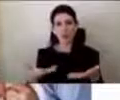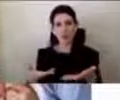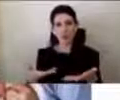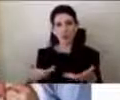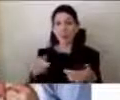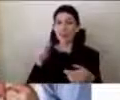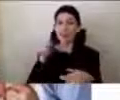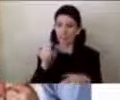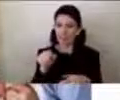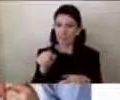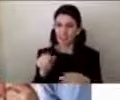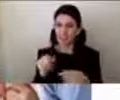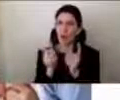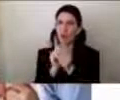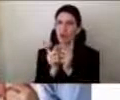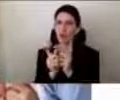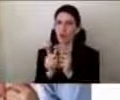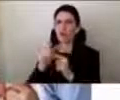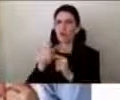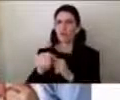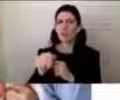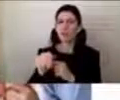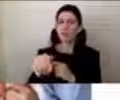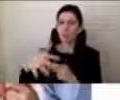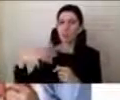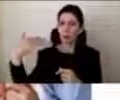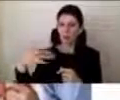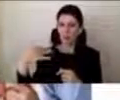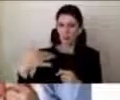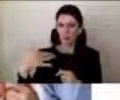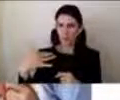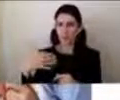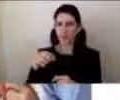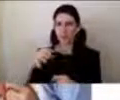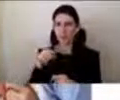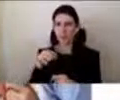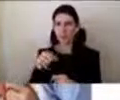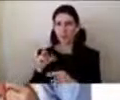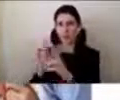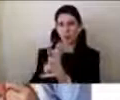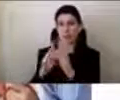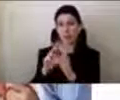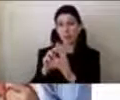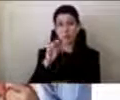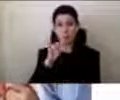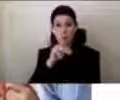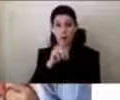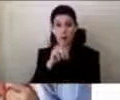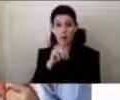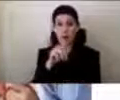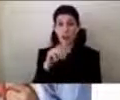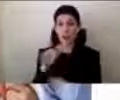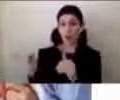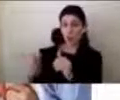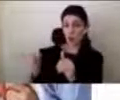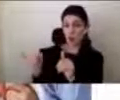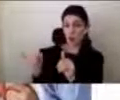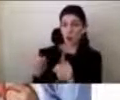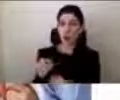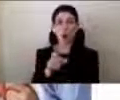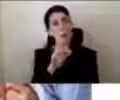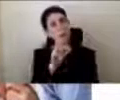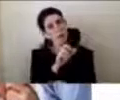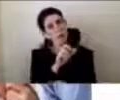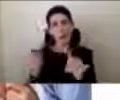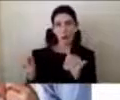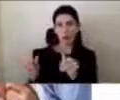sincronía constituiría un rasgo clave de la interacción madre-infante, y por qué no también padre-infante, relacionándose con el desarrollo